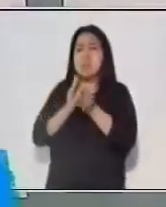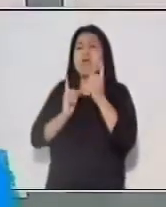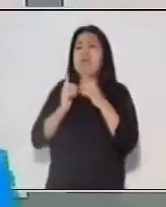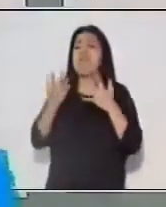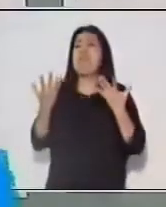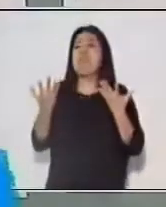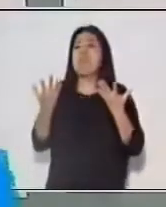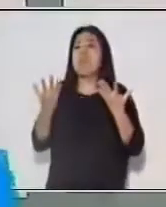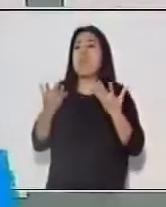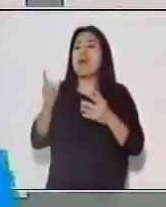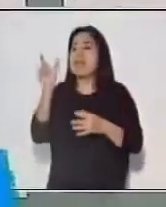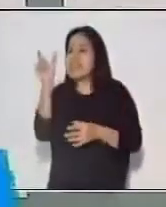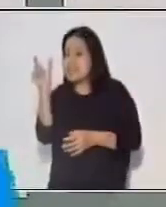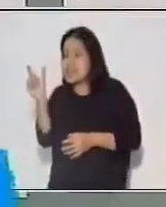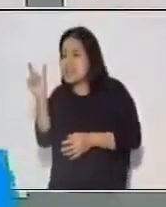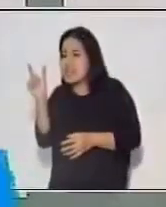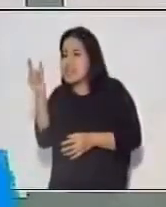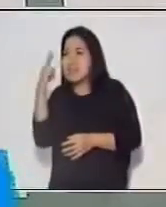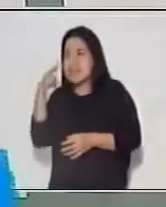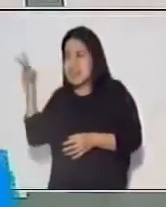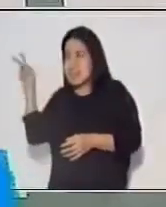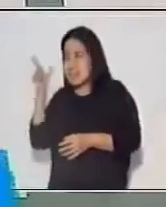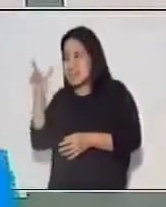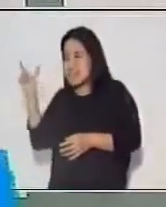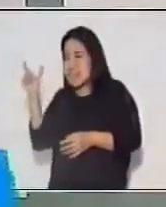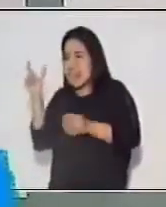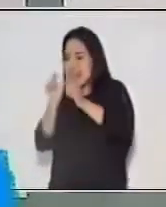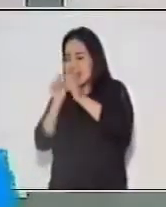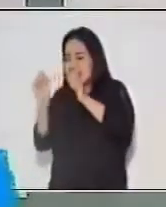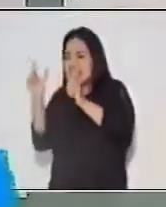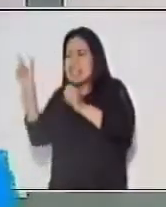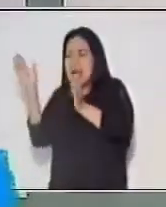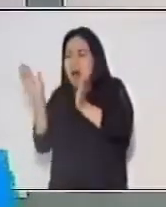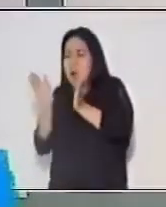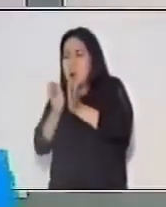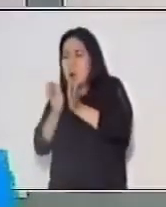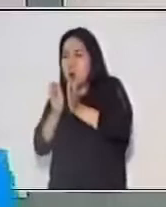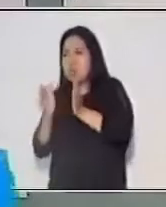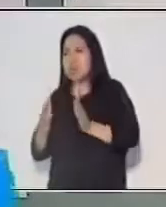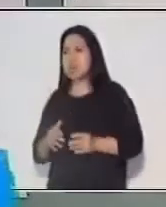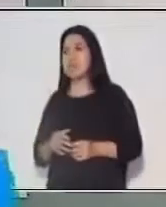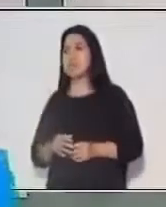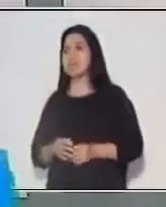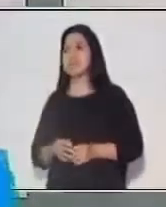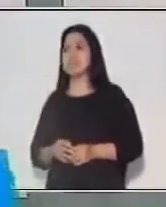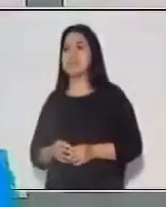Que sería esta. Esta es la distancia más corta.